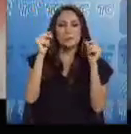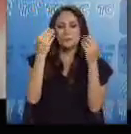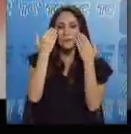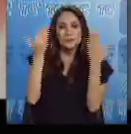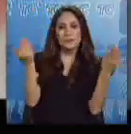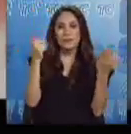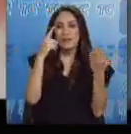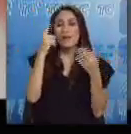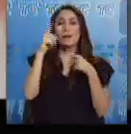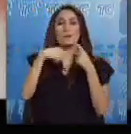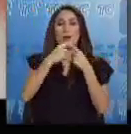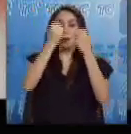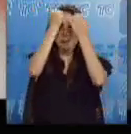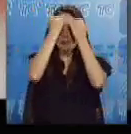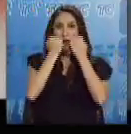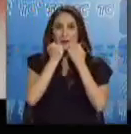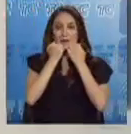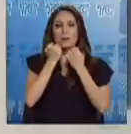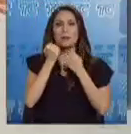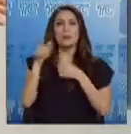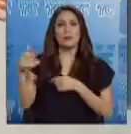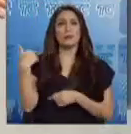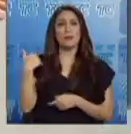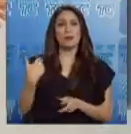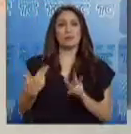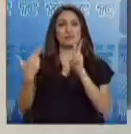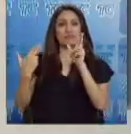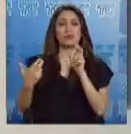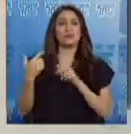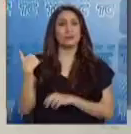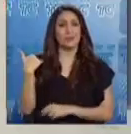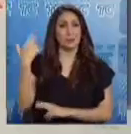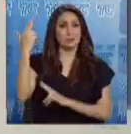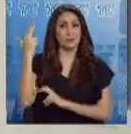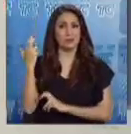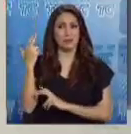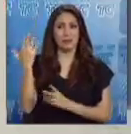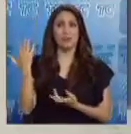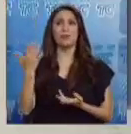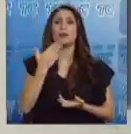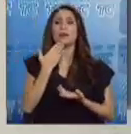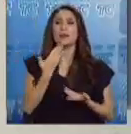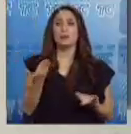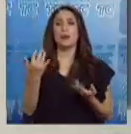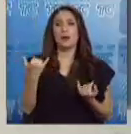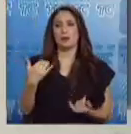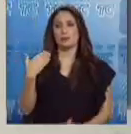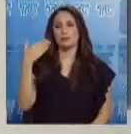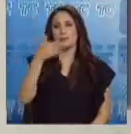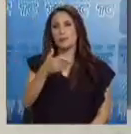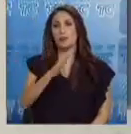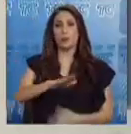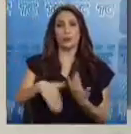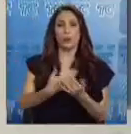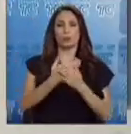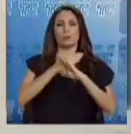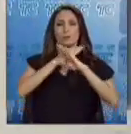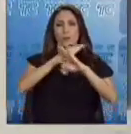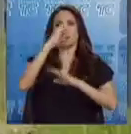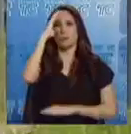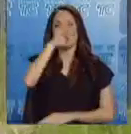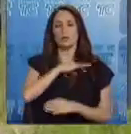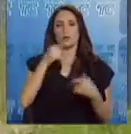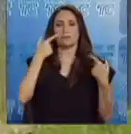ellos enmascarados y todos armados. Por motivos de seguridad, el acceso al sitio donde ocurrieron los hechos ha sido bloqueado por la Policía